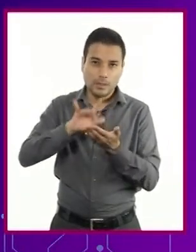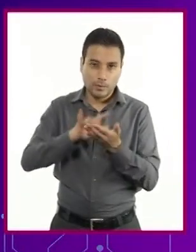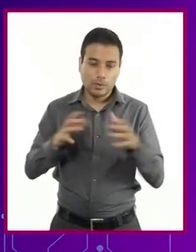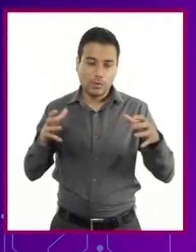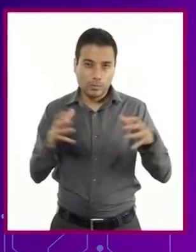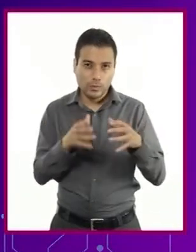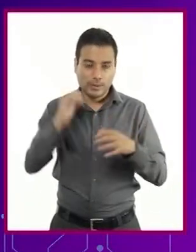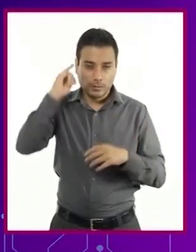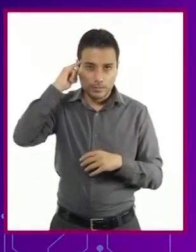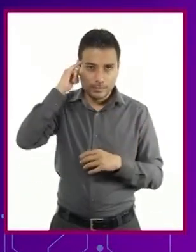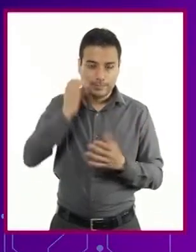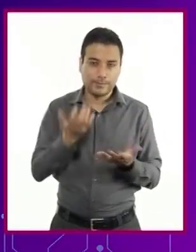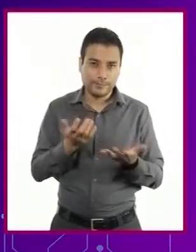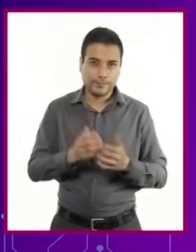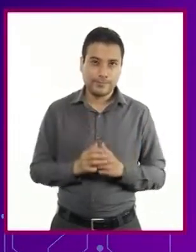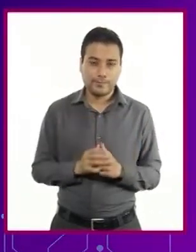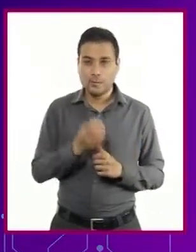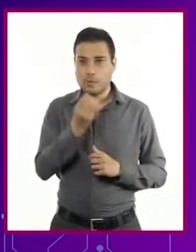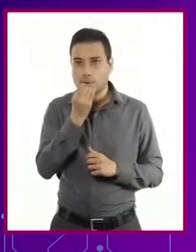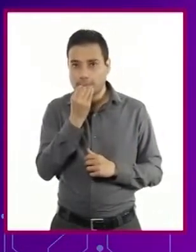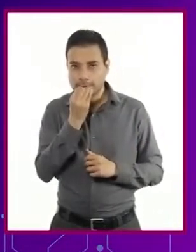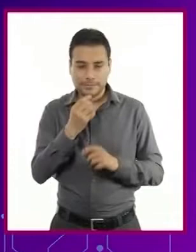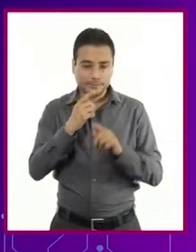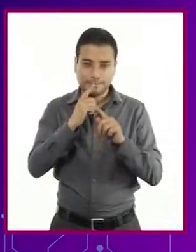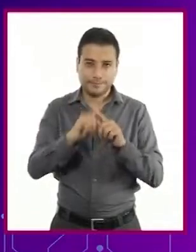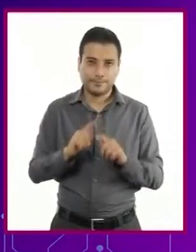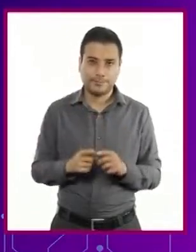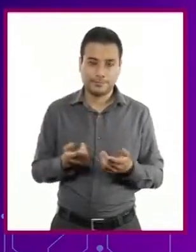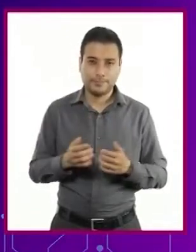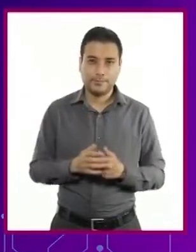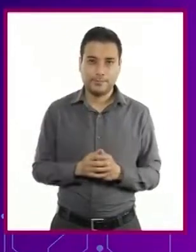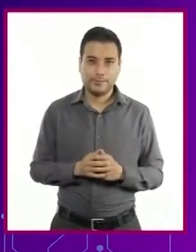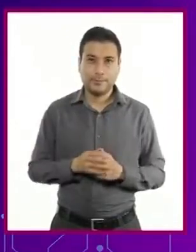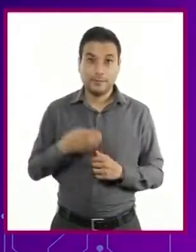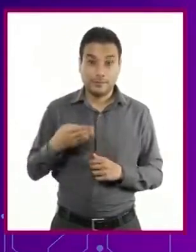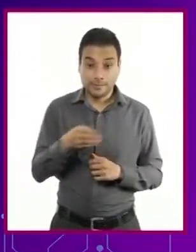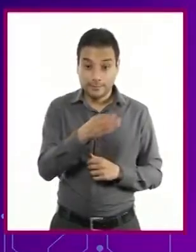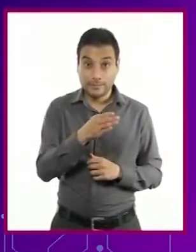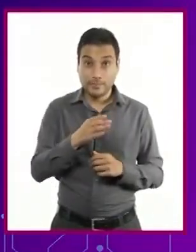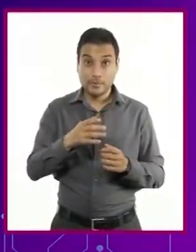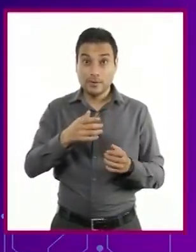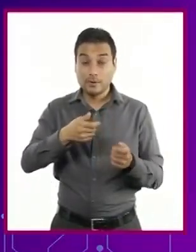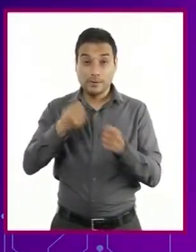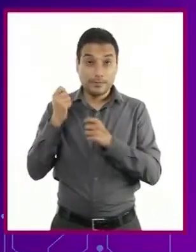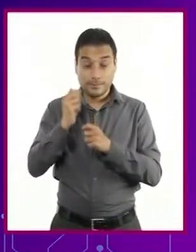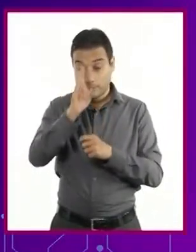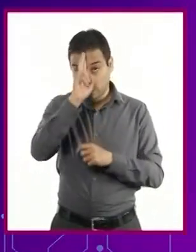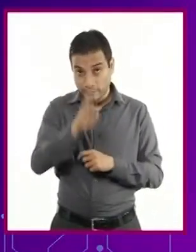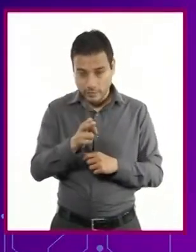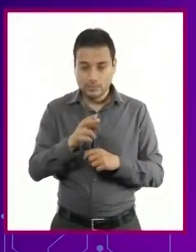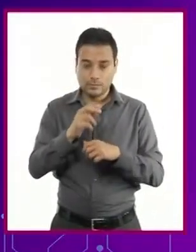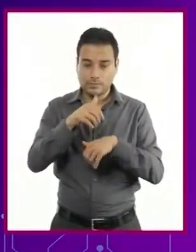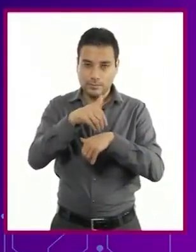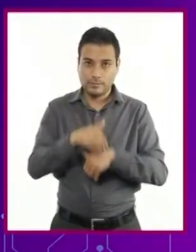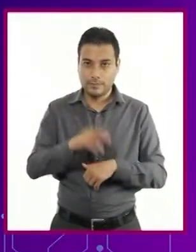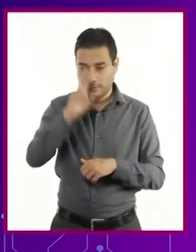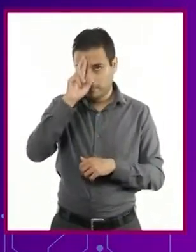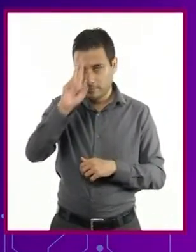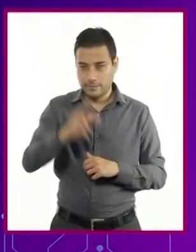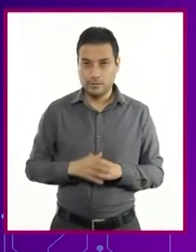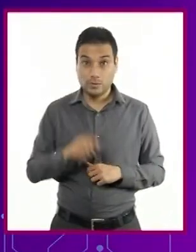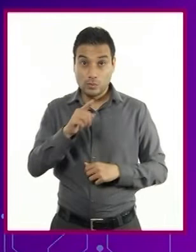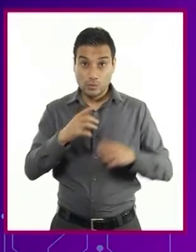en lo que comemos del campo como del mar. Respetar las vedas y fijarnos que nuestra vestimenta esté producida con materiales